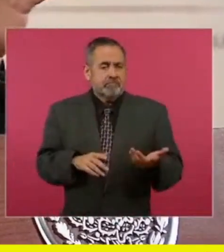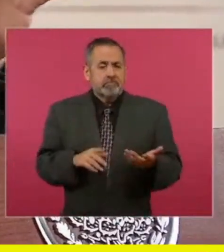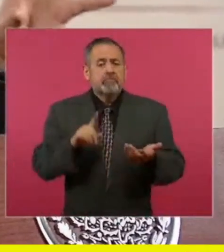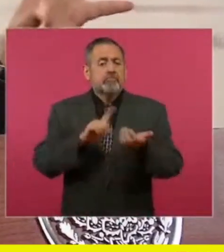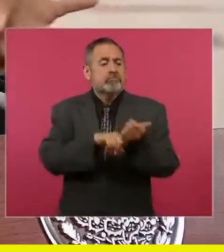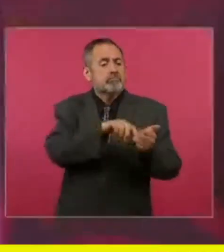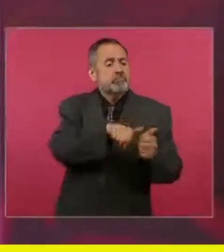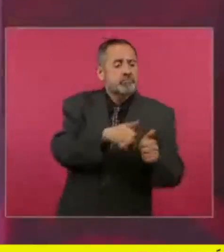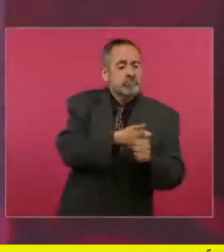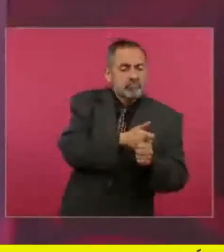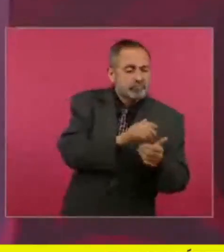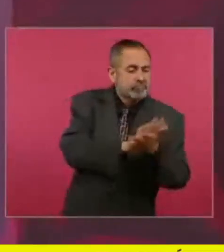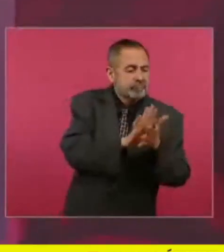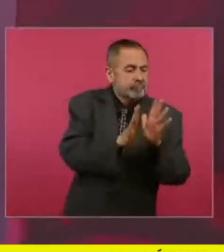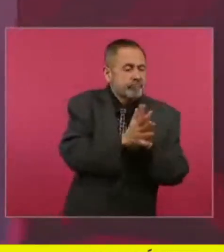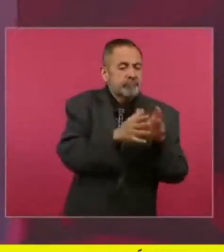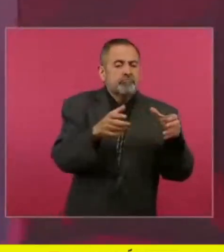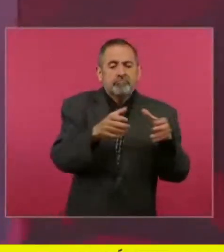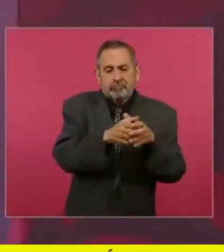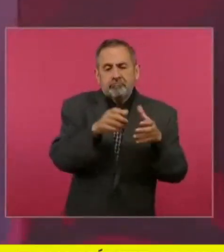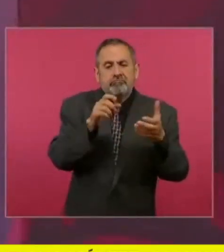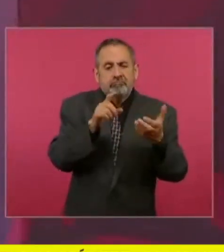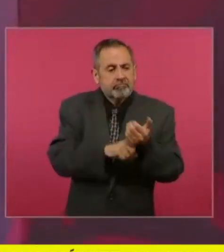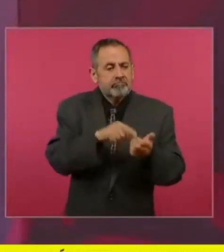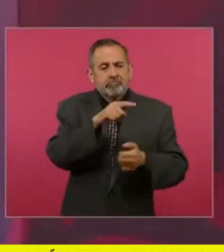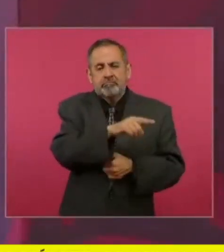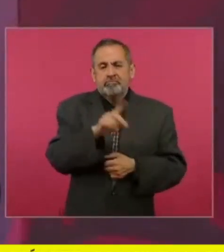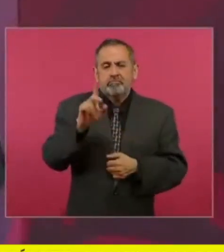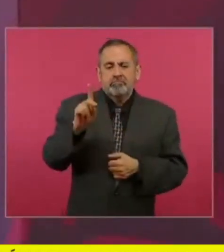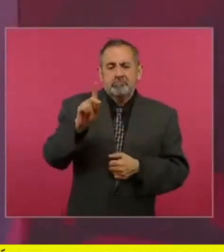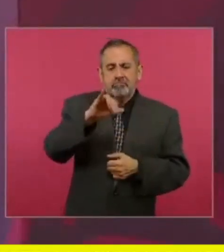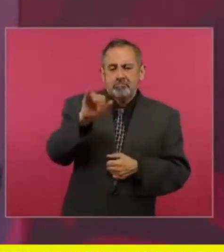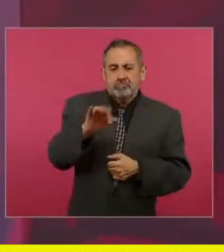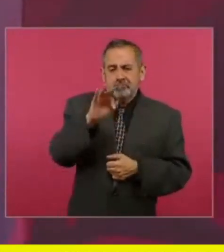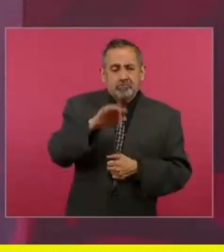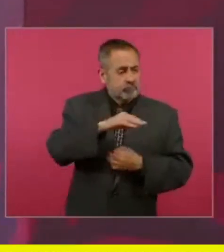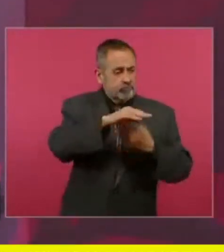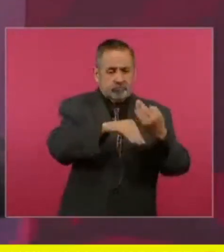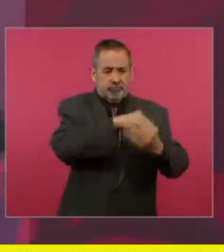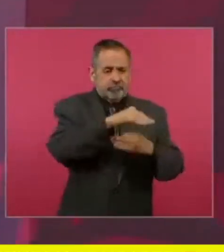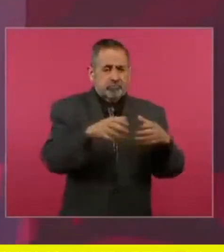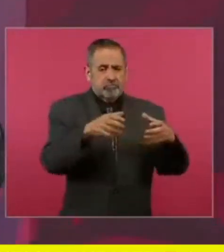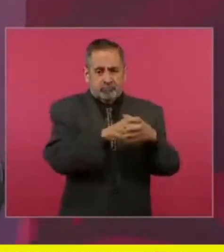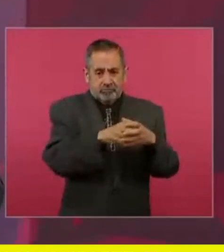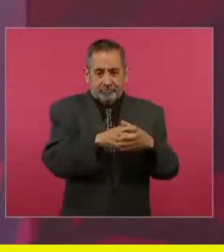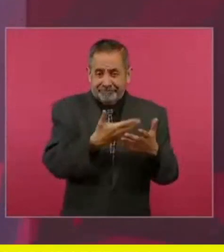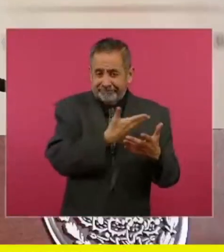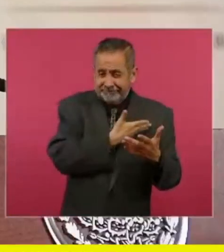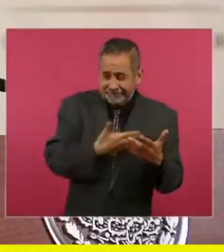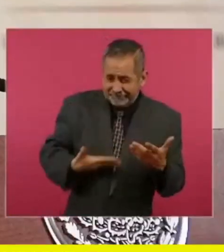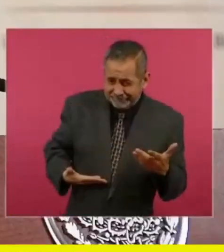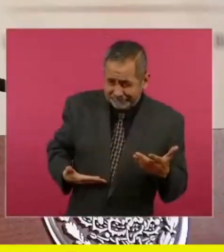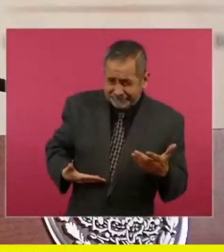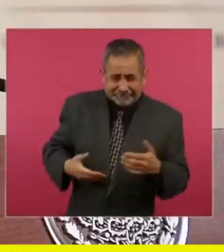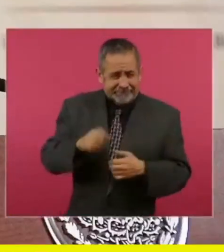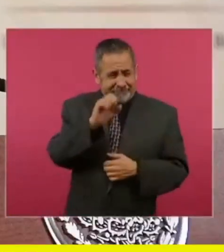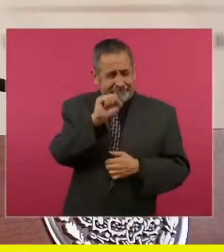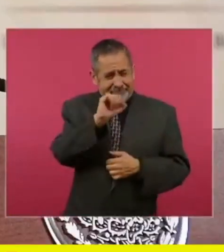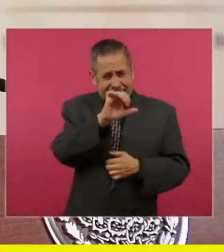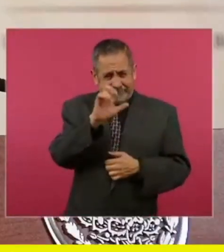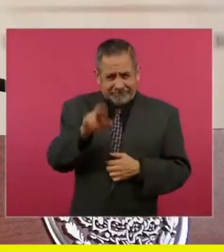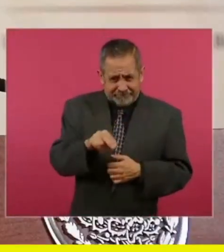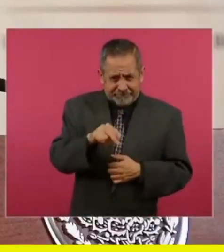con la complicidad del poder judicial en su conjunto el presidente de la suprema corte